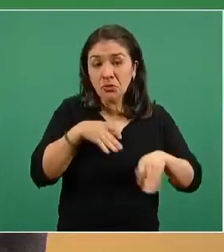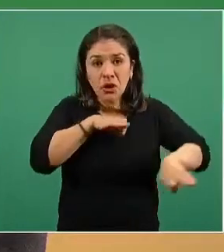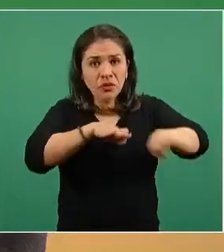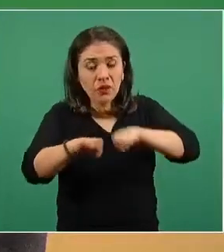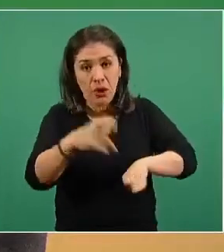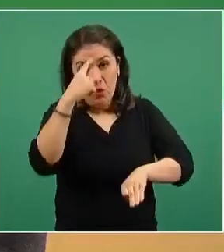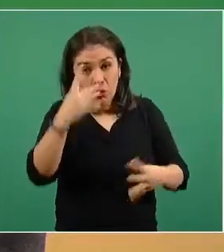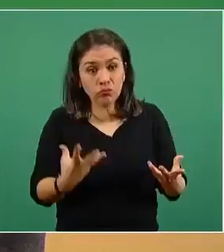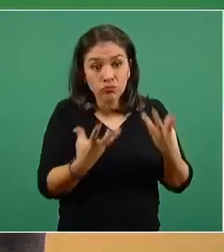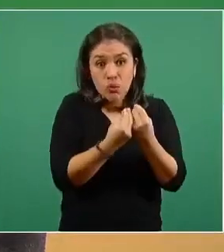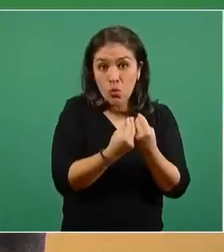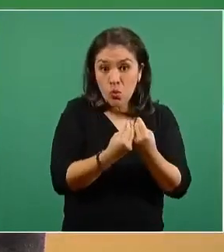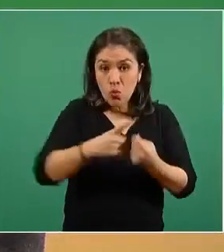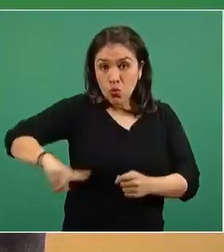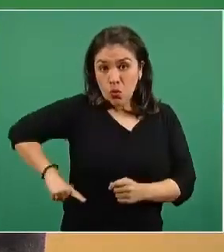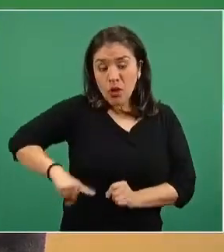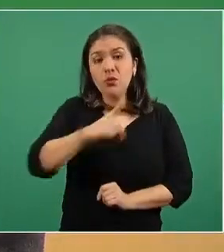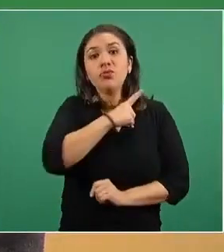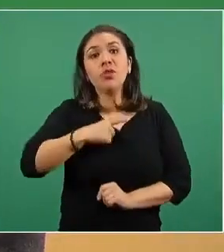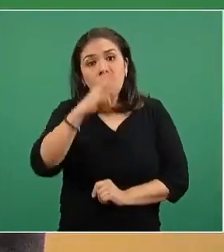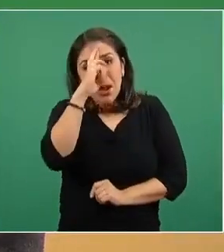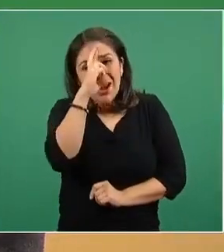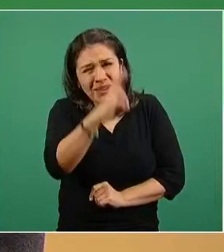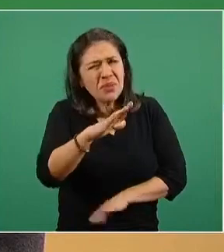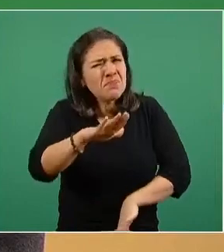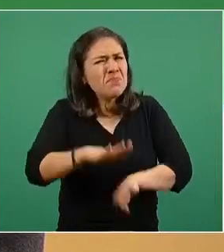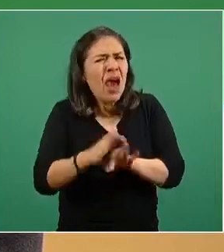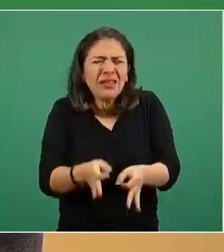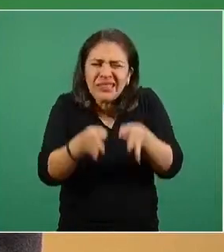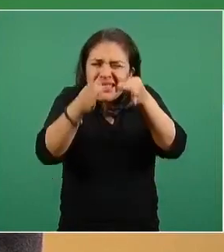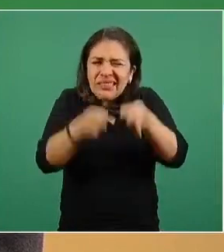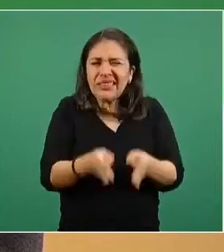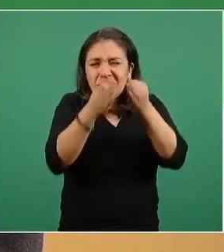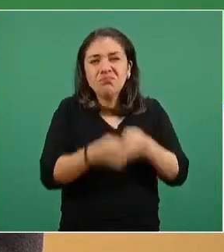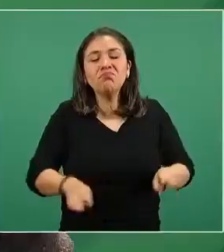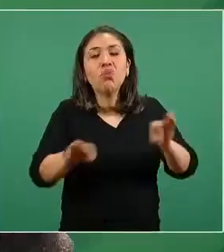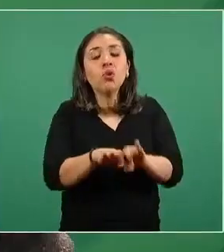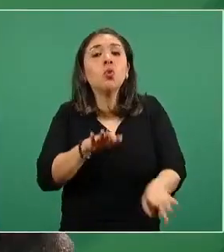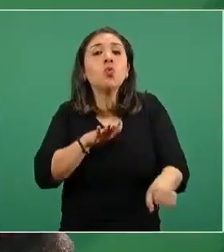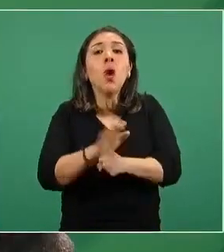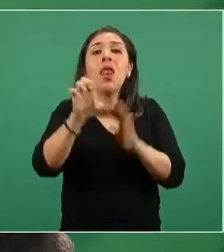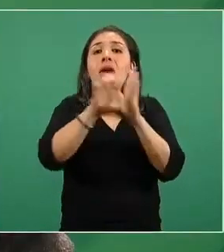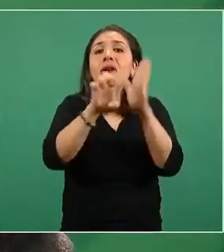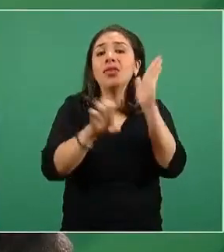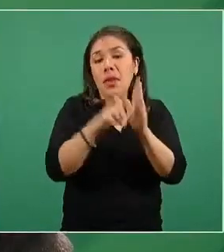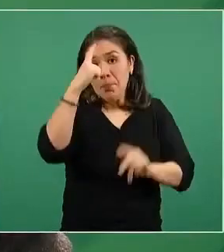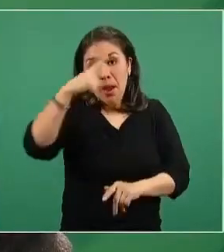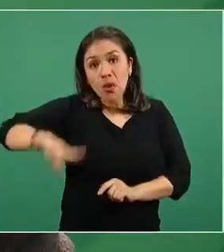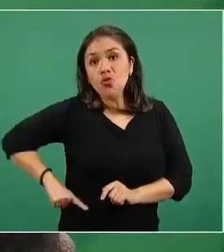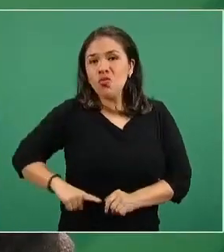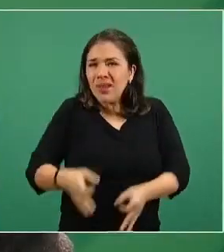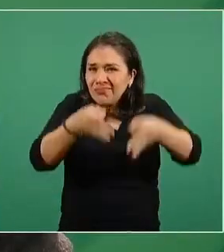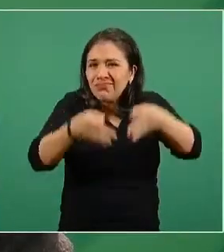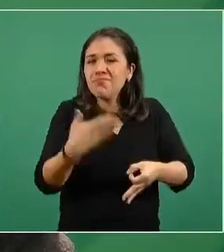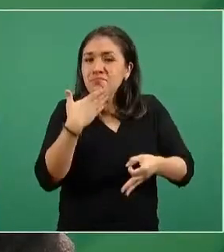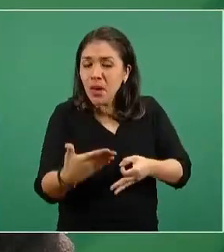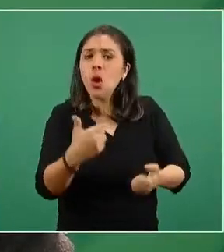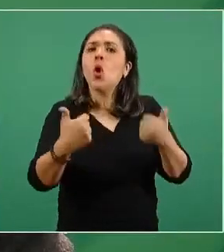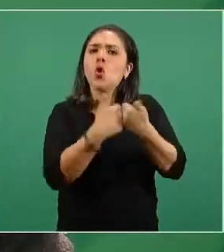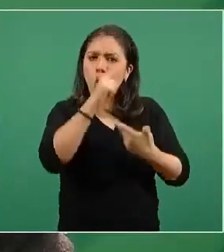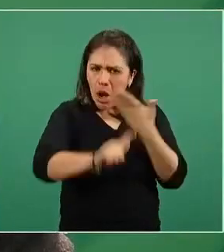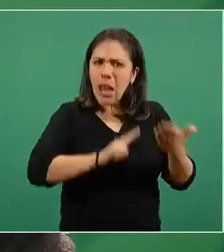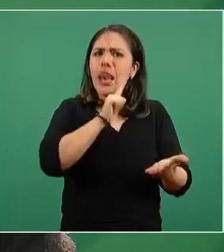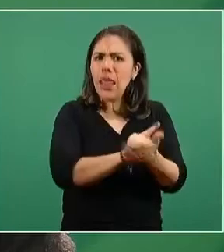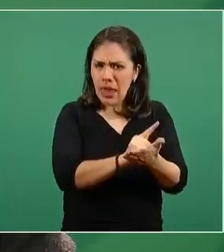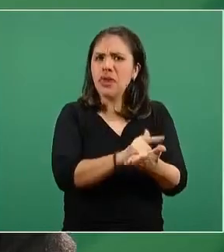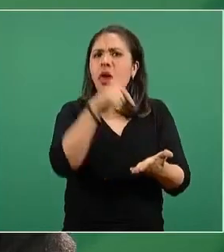para el gobierno, debe respetar escrupulosamente los principios éticos del buen gobierno, no solamente la ley, que evidentemente